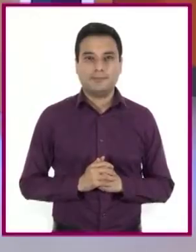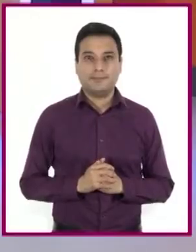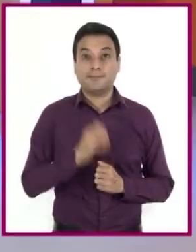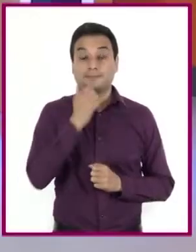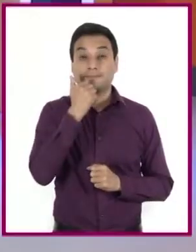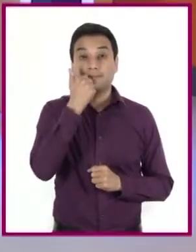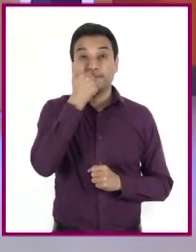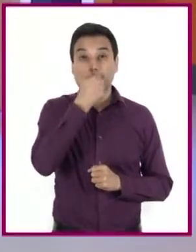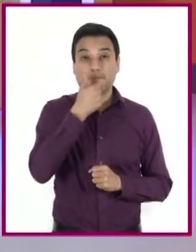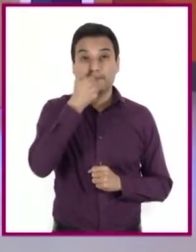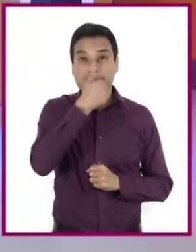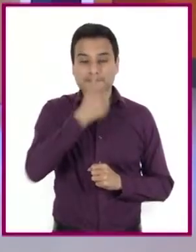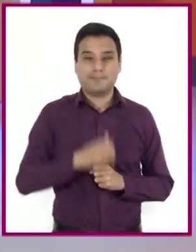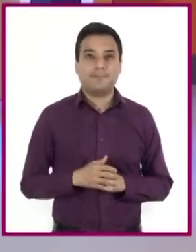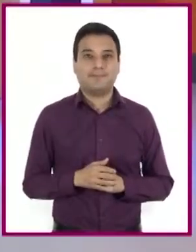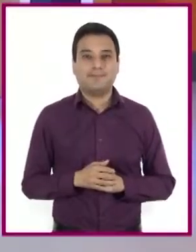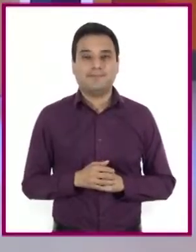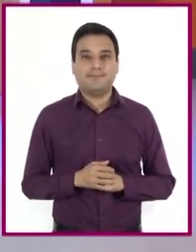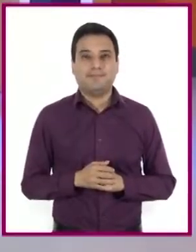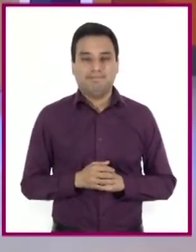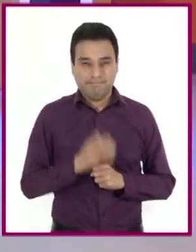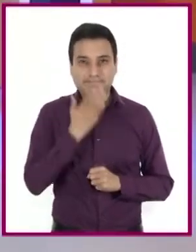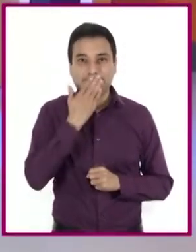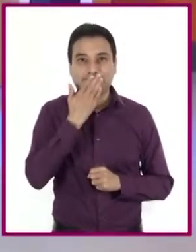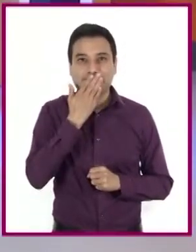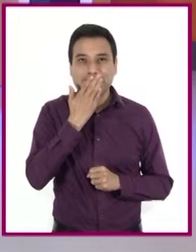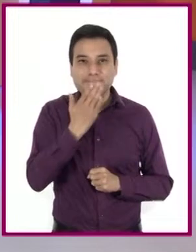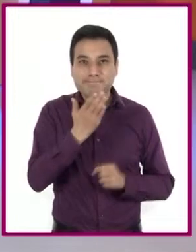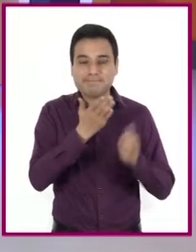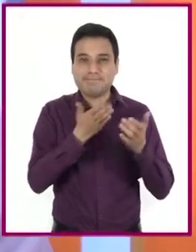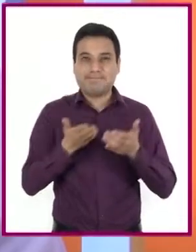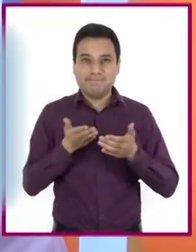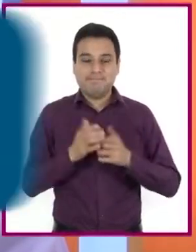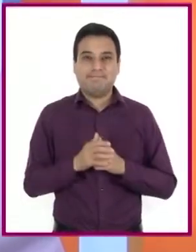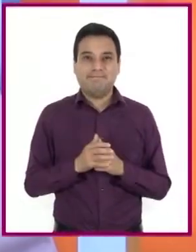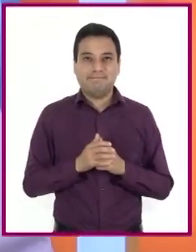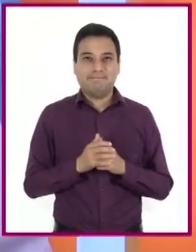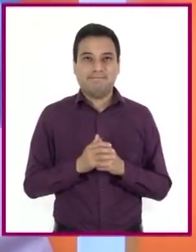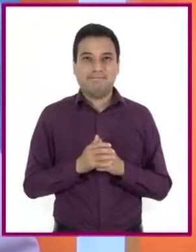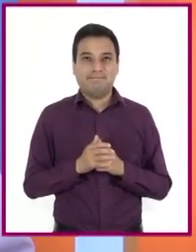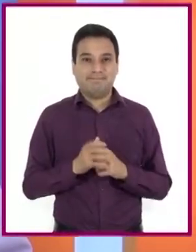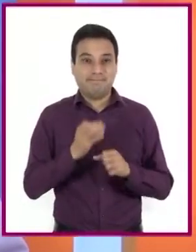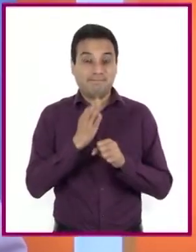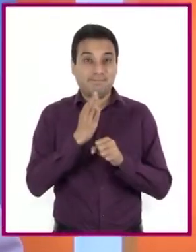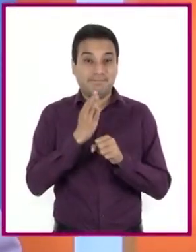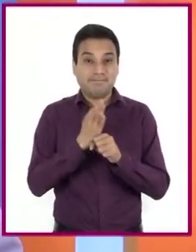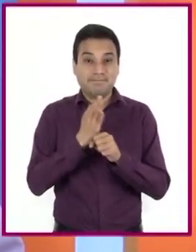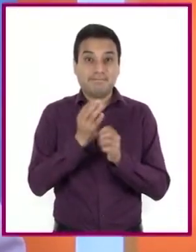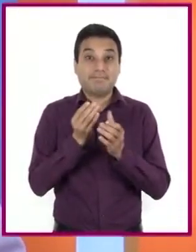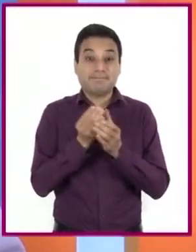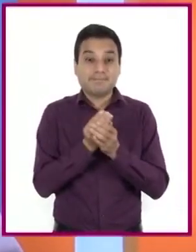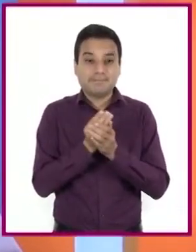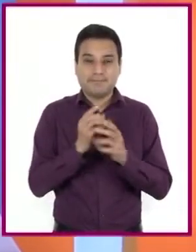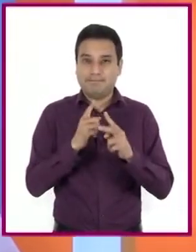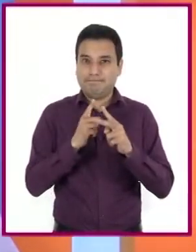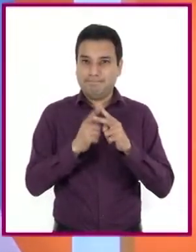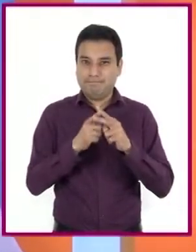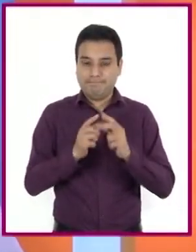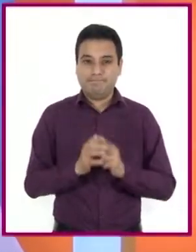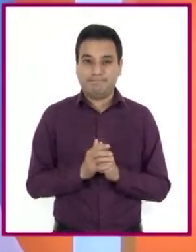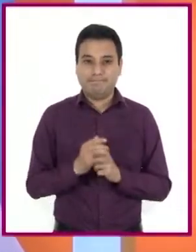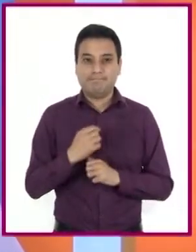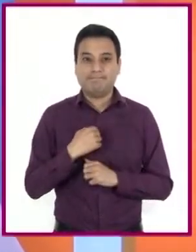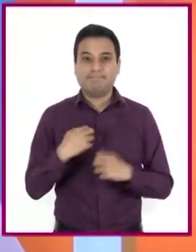Alumnas y alumnos de terceros de secundaria, sean ustedes bienvenidas y bienvenidos. Esta es la asignatura de matemáticas y yo soy